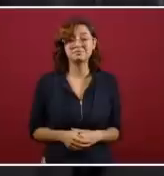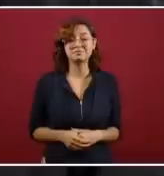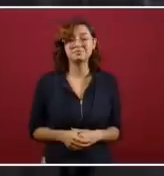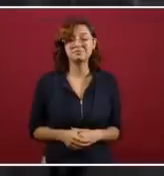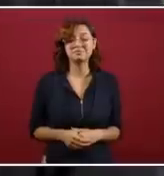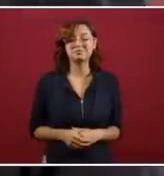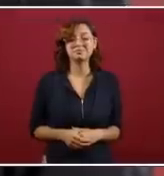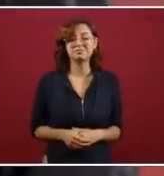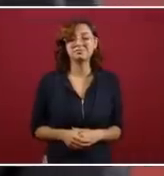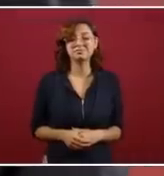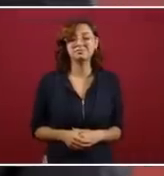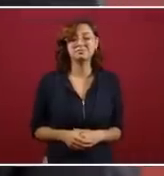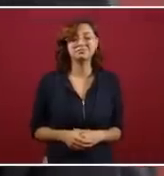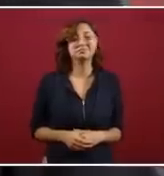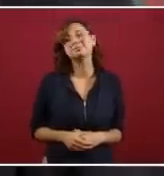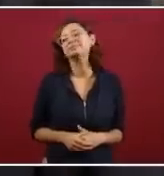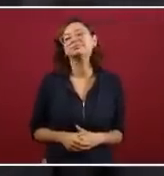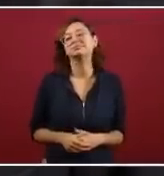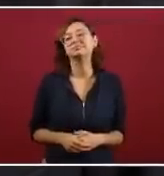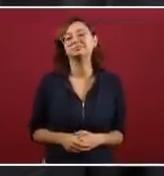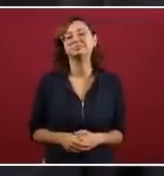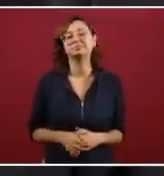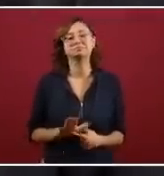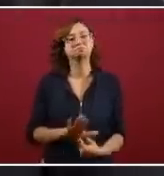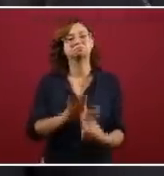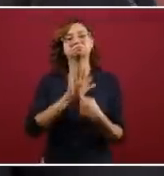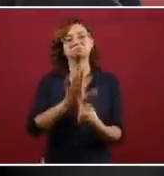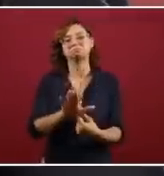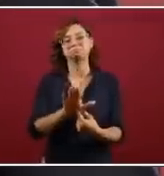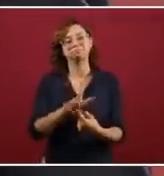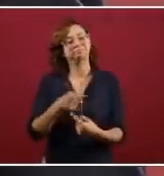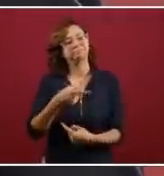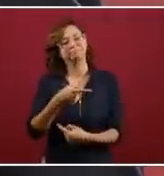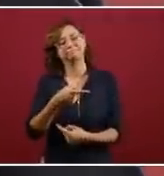Entonces, no es así.